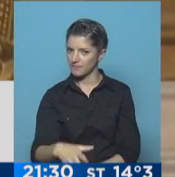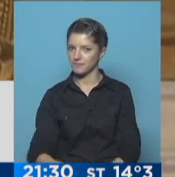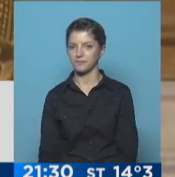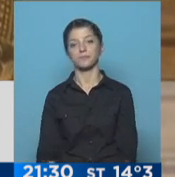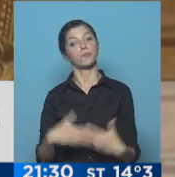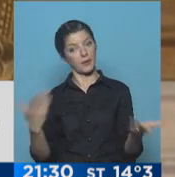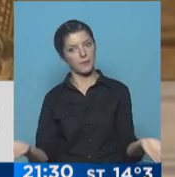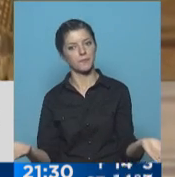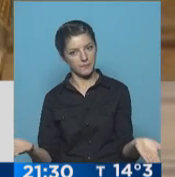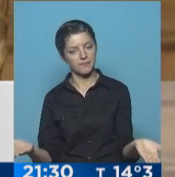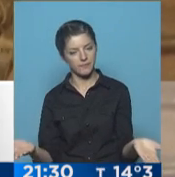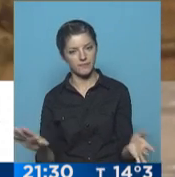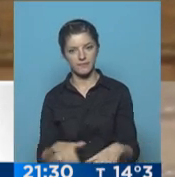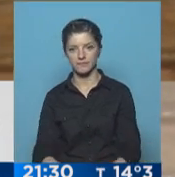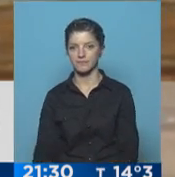Bueno,